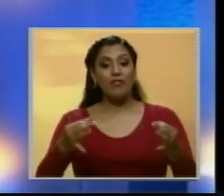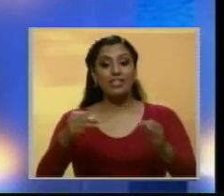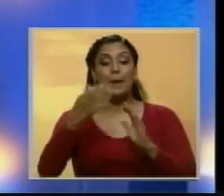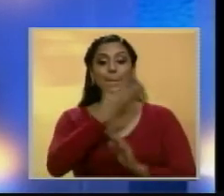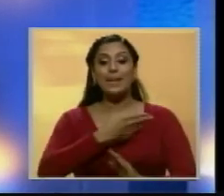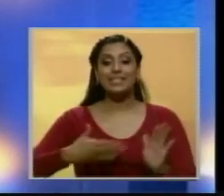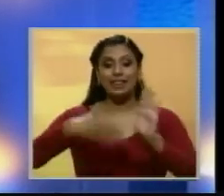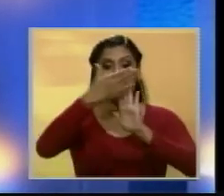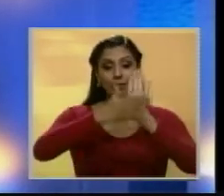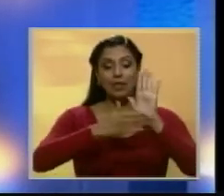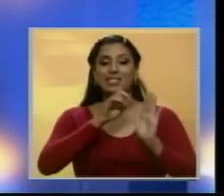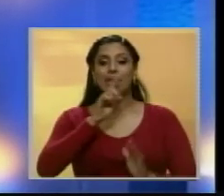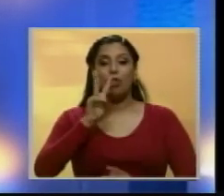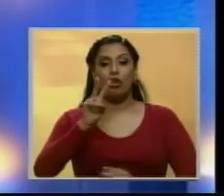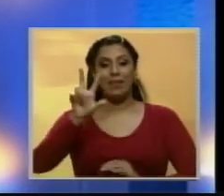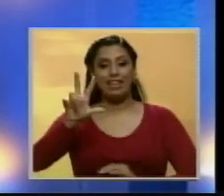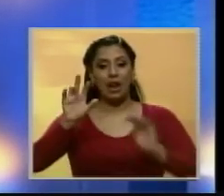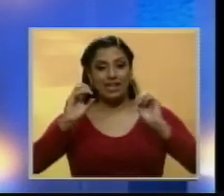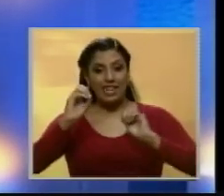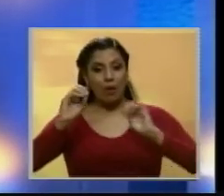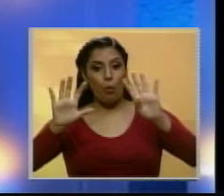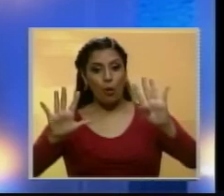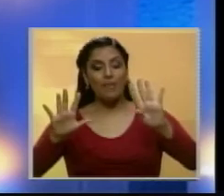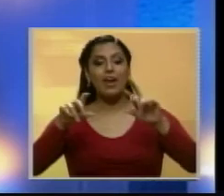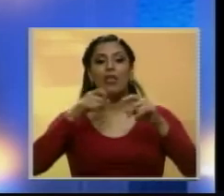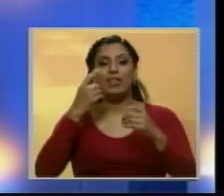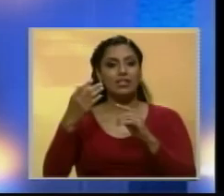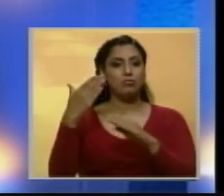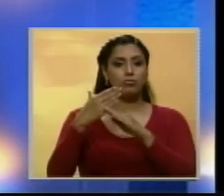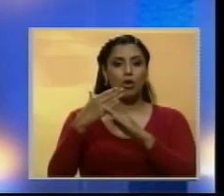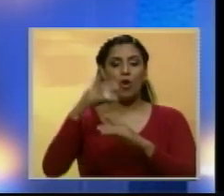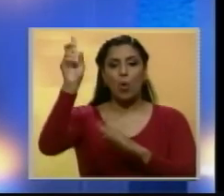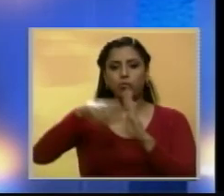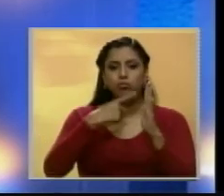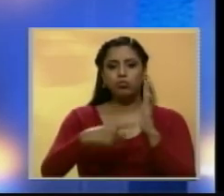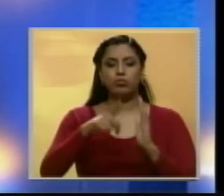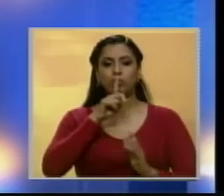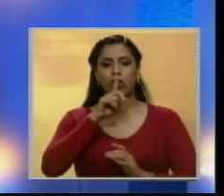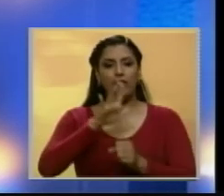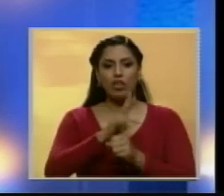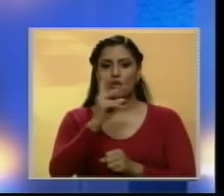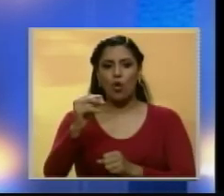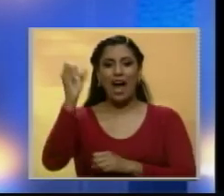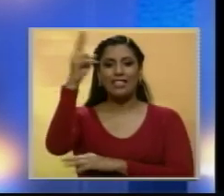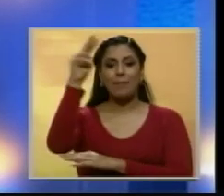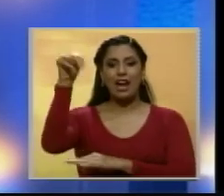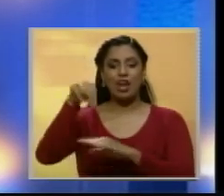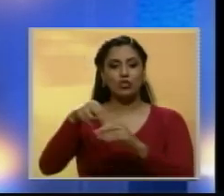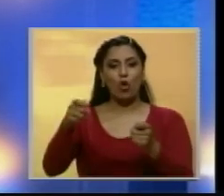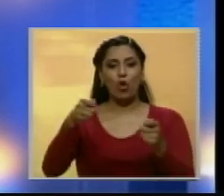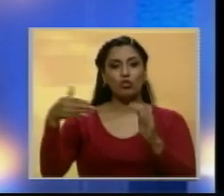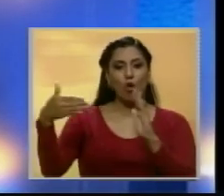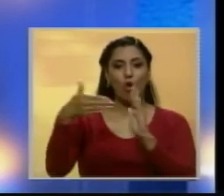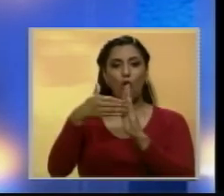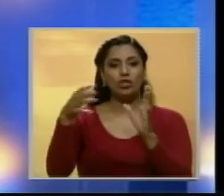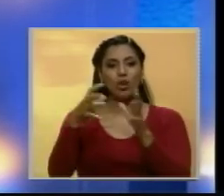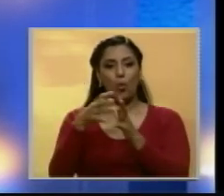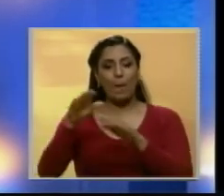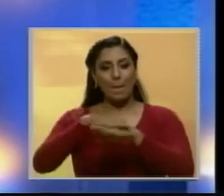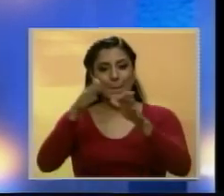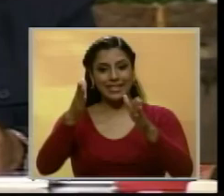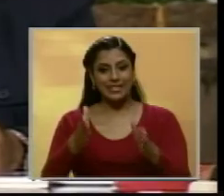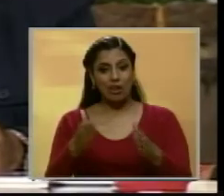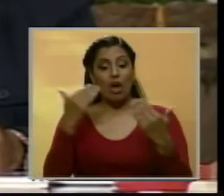número 2309, se restringen y difieren las mociones de censura que se hagan desde la Asamblea Nacional contra el gabinete